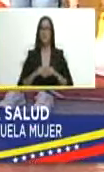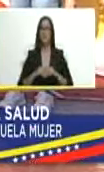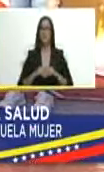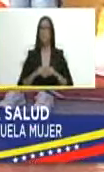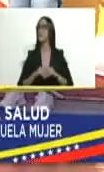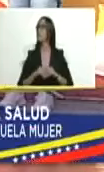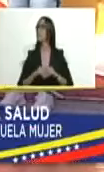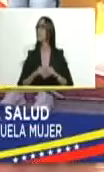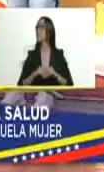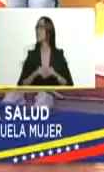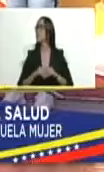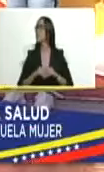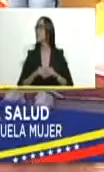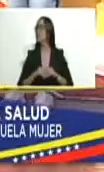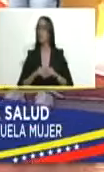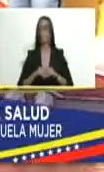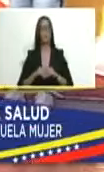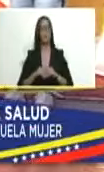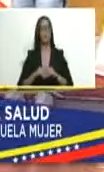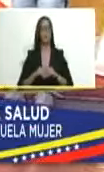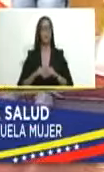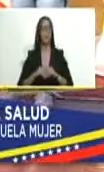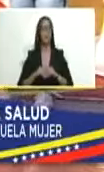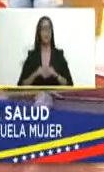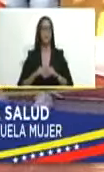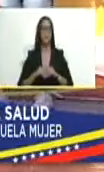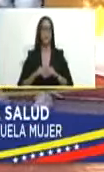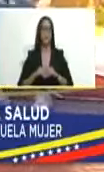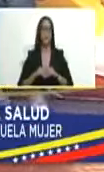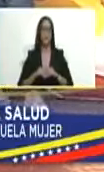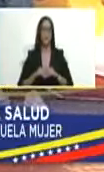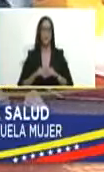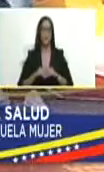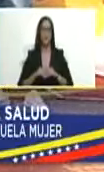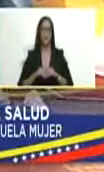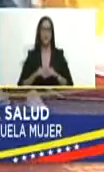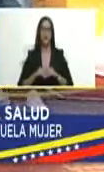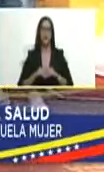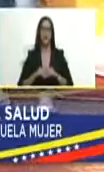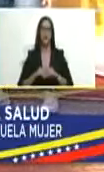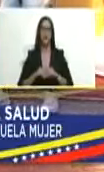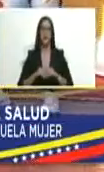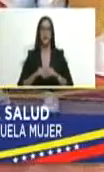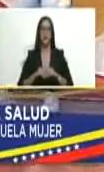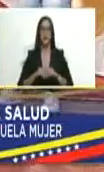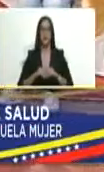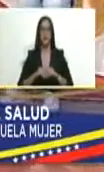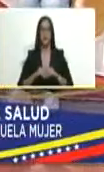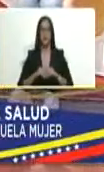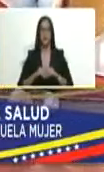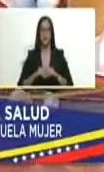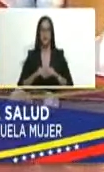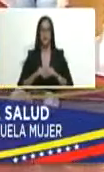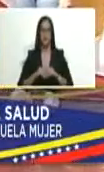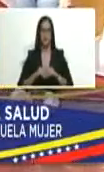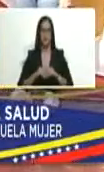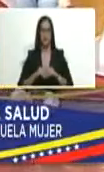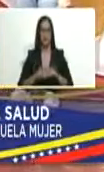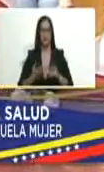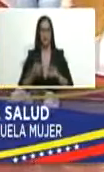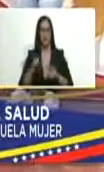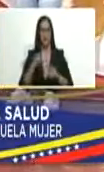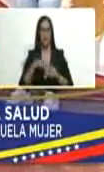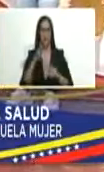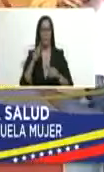está al frente? Ahí está al frente una chiquitica de tamaño, pero de un gran corazón, Maigualida